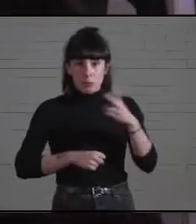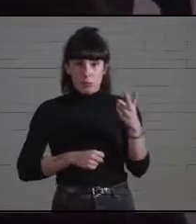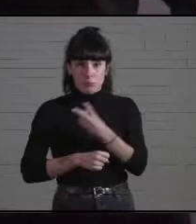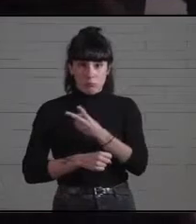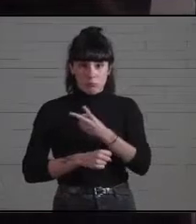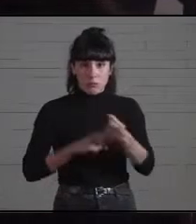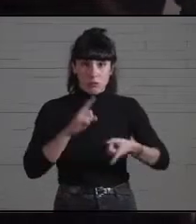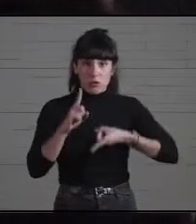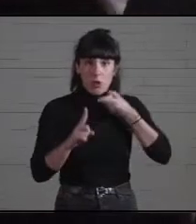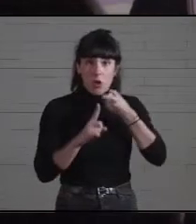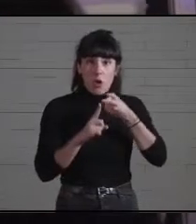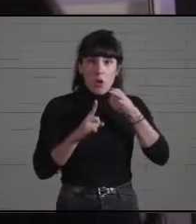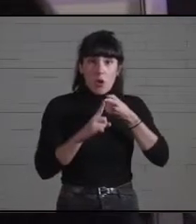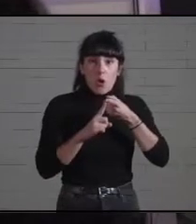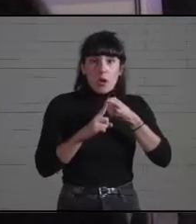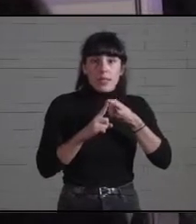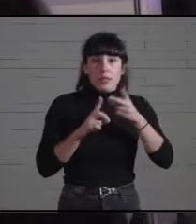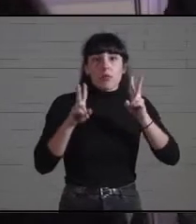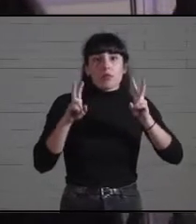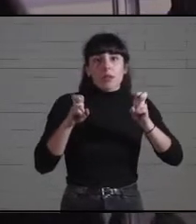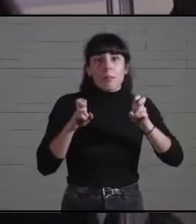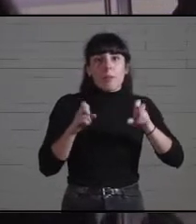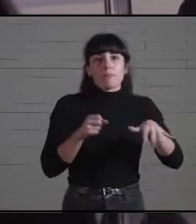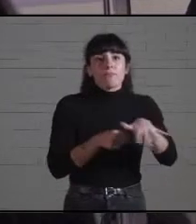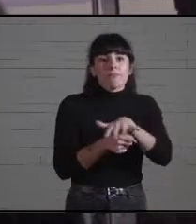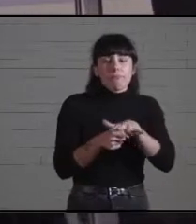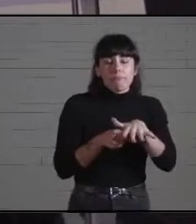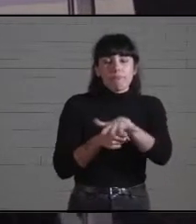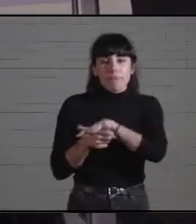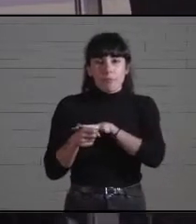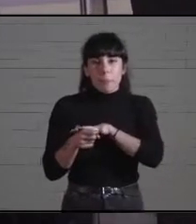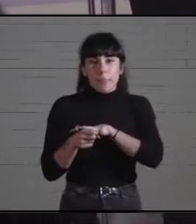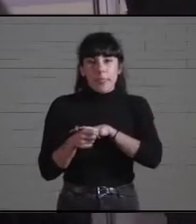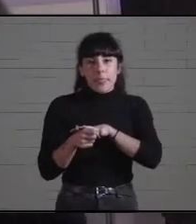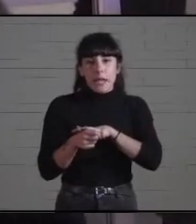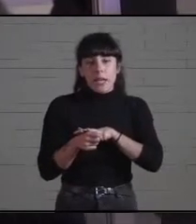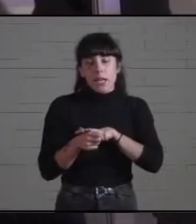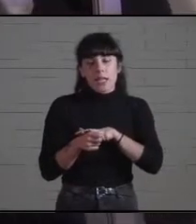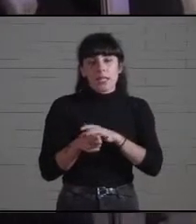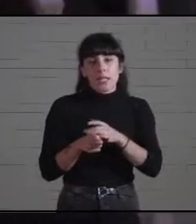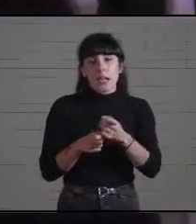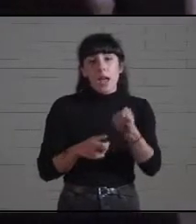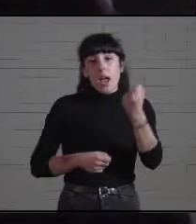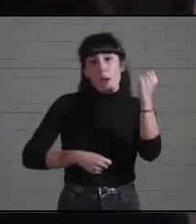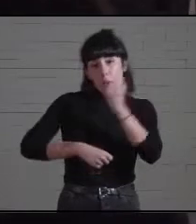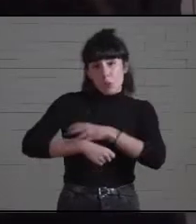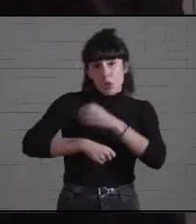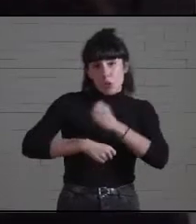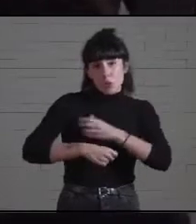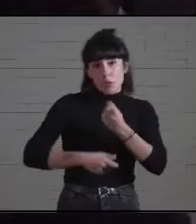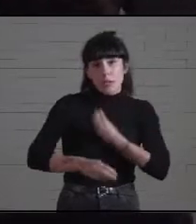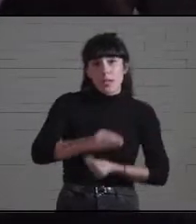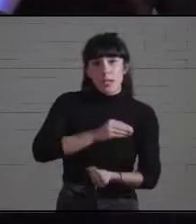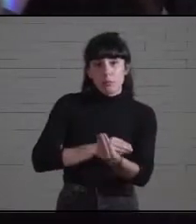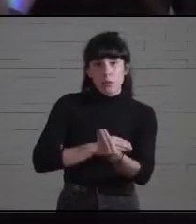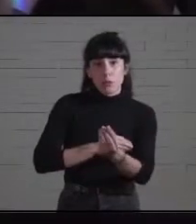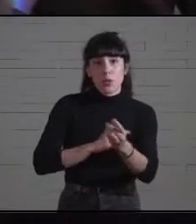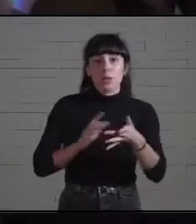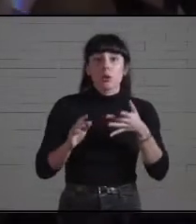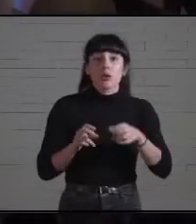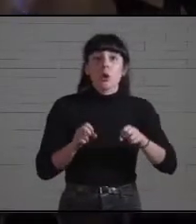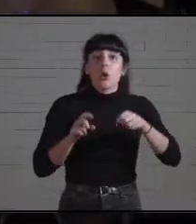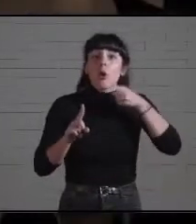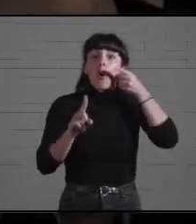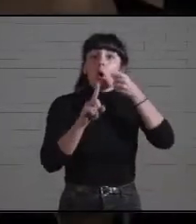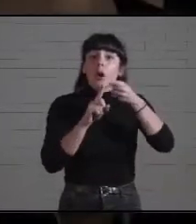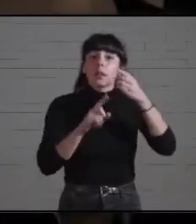las funciones productivas y reproductivas, como ya han dicho antes, sin perjuicios para la salud propia o los miembros